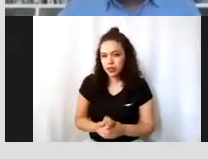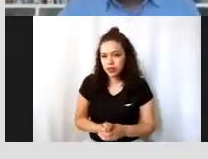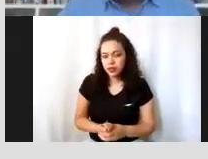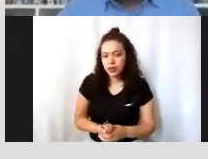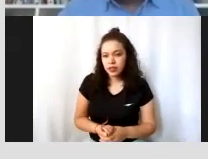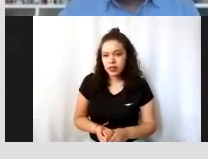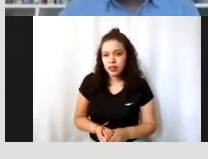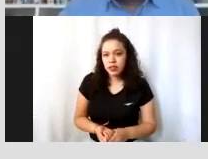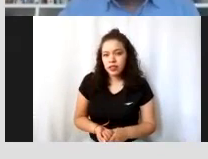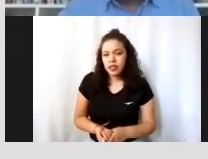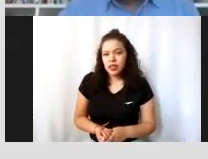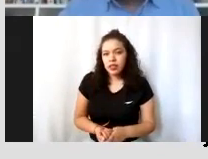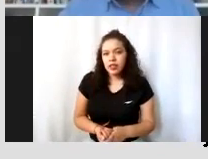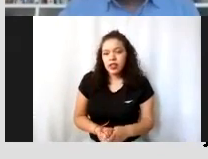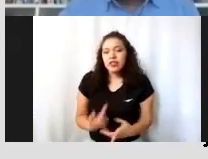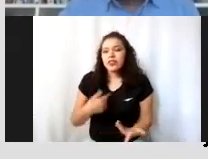Pues es que no sé,